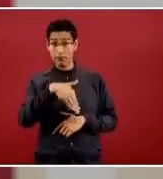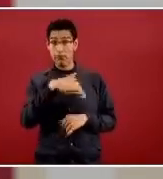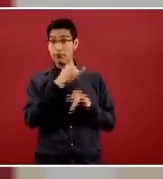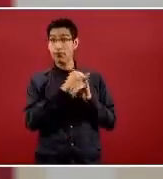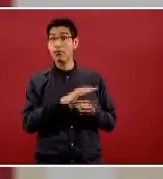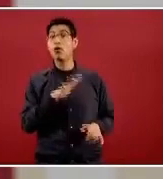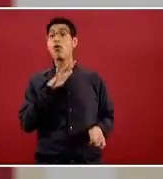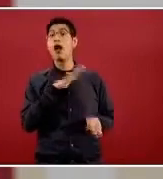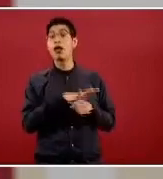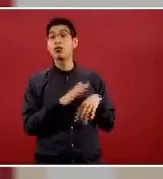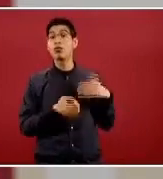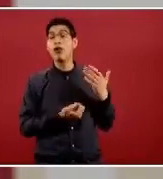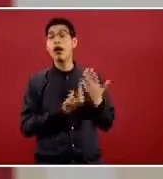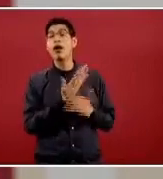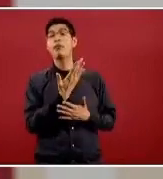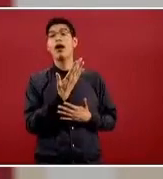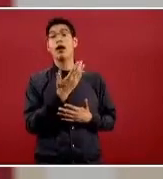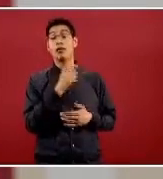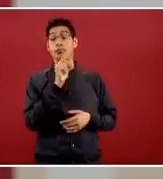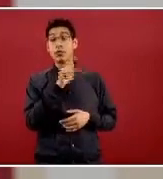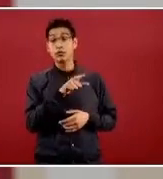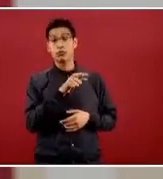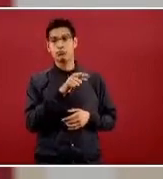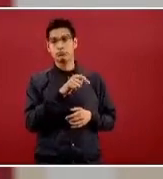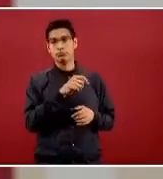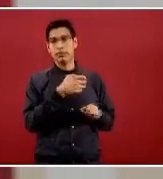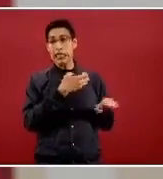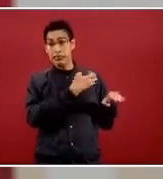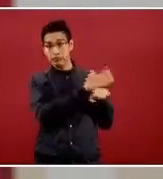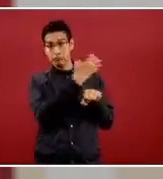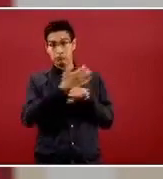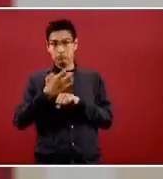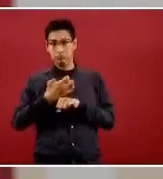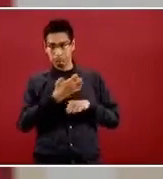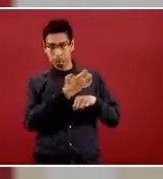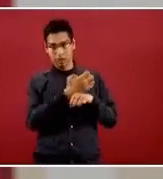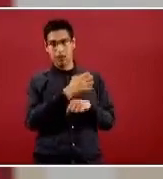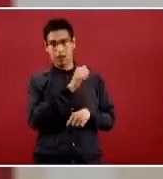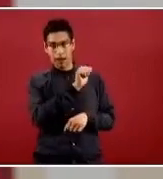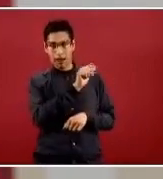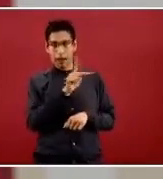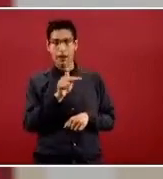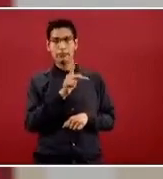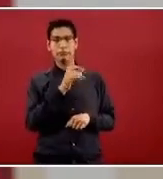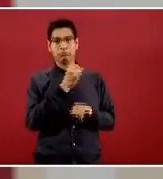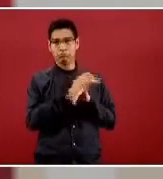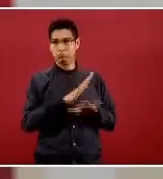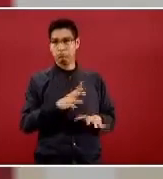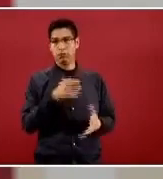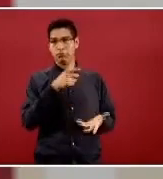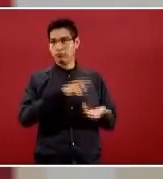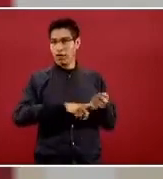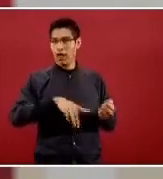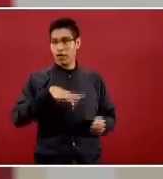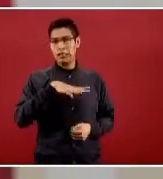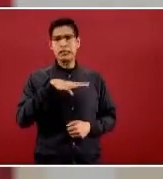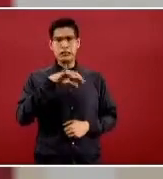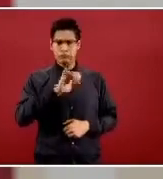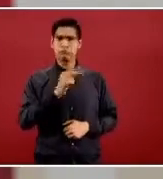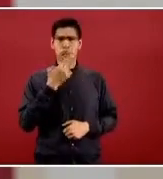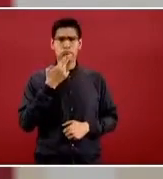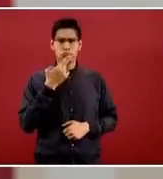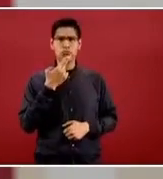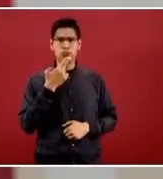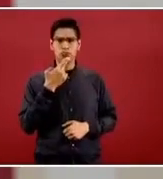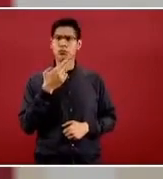información cada una de las aplicaciones recoge, y definitivamente esto funciona pero muy,